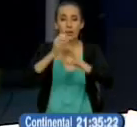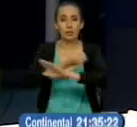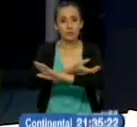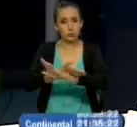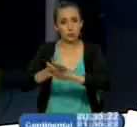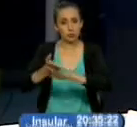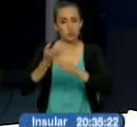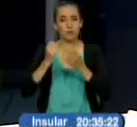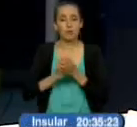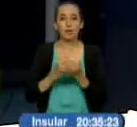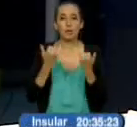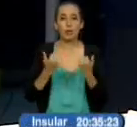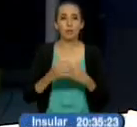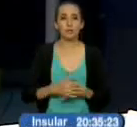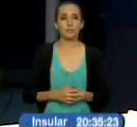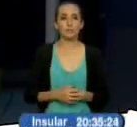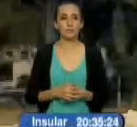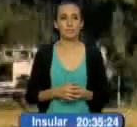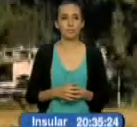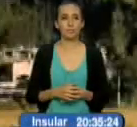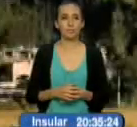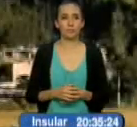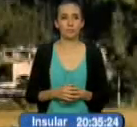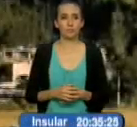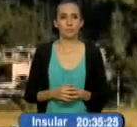que oferta la Centinela del Norte.